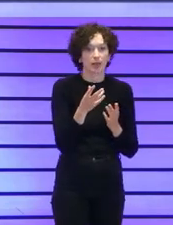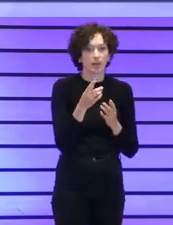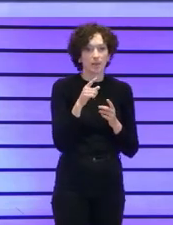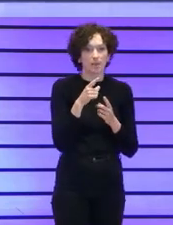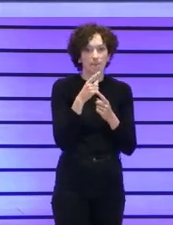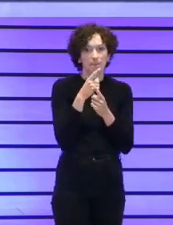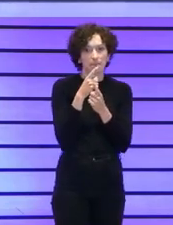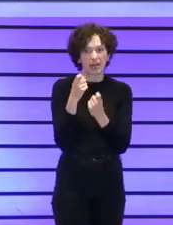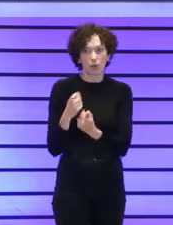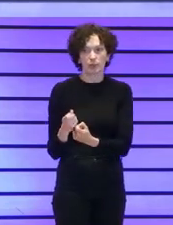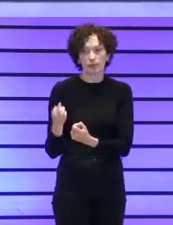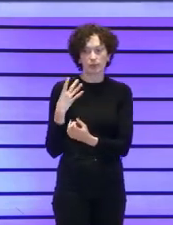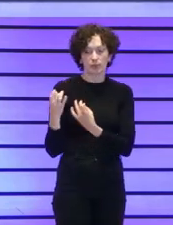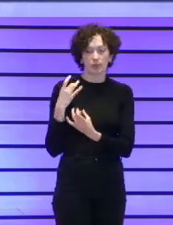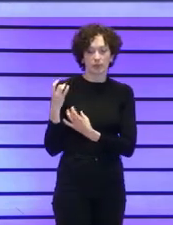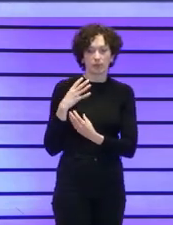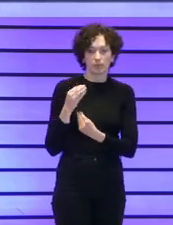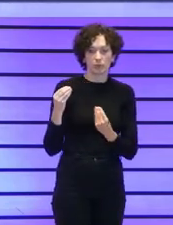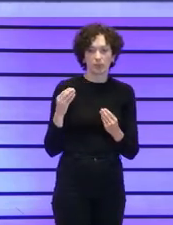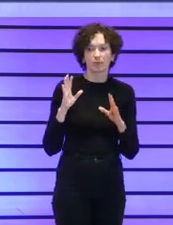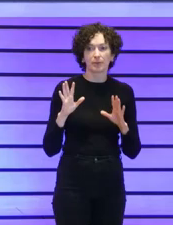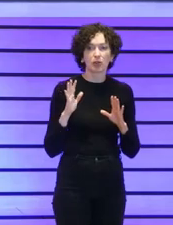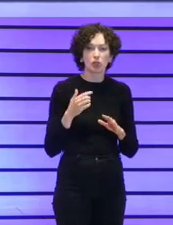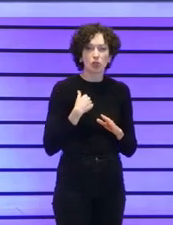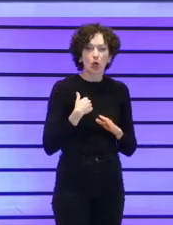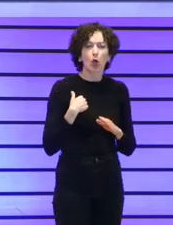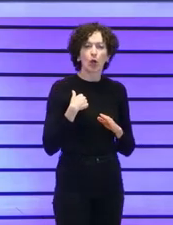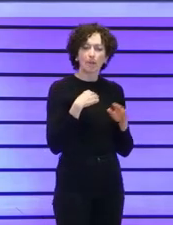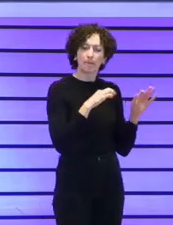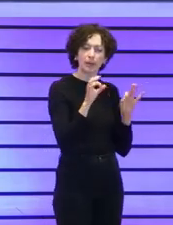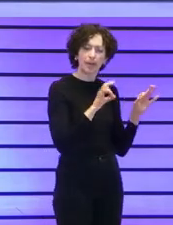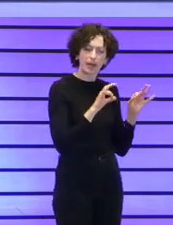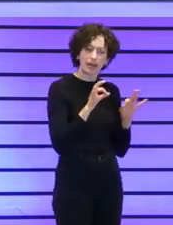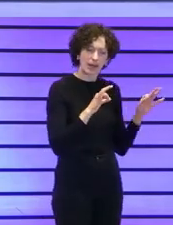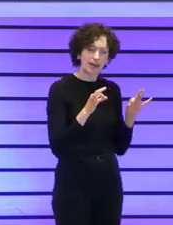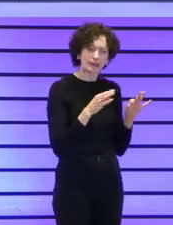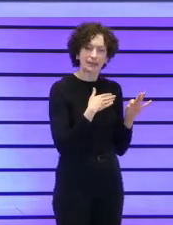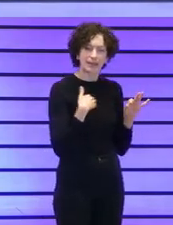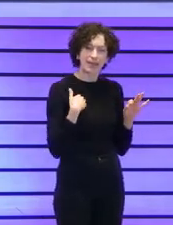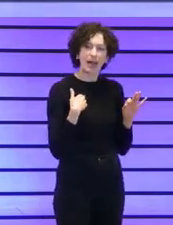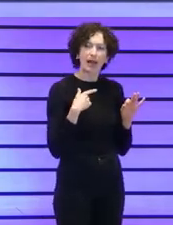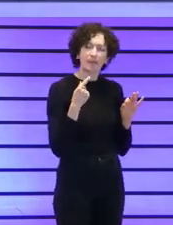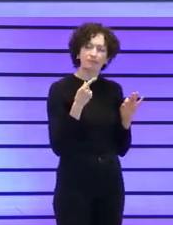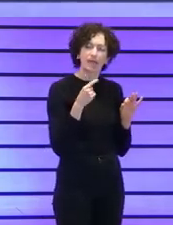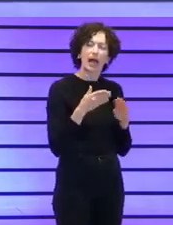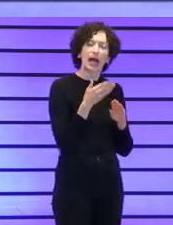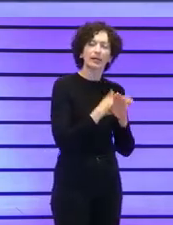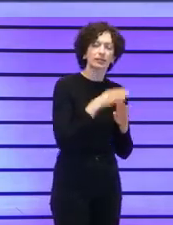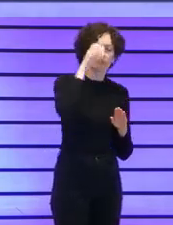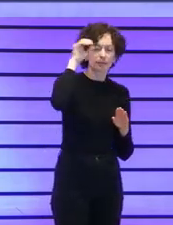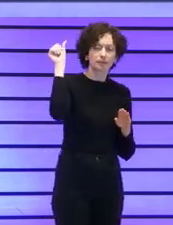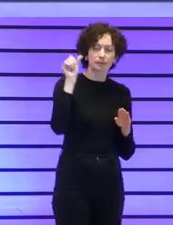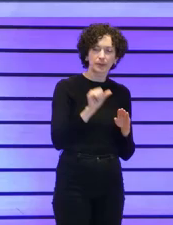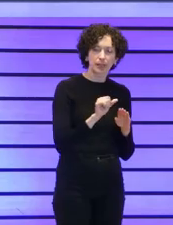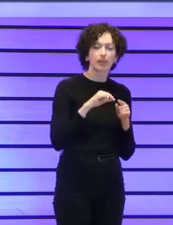preguntas, pero yo no quería hacerme un guión hasta que no os hubiese escuchado un poquito, ¿no? Yo creo que el estilo es